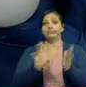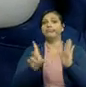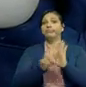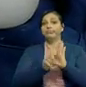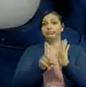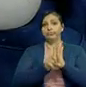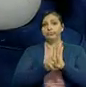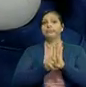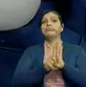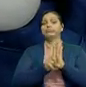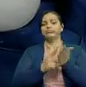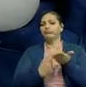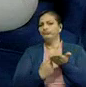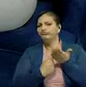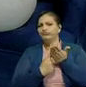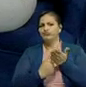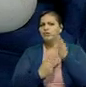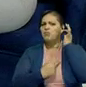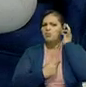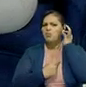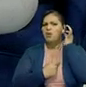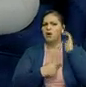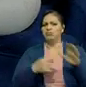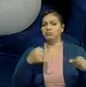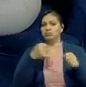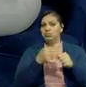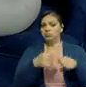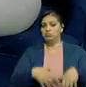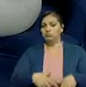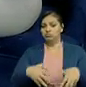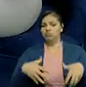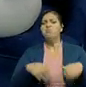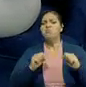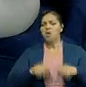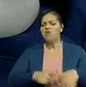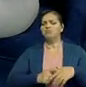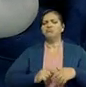la despenalización del aborto en caso de violación. Es momento de ir a